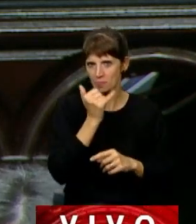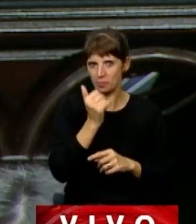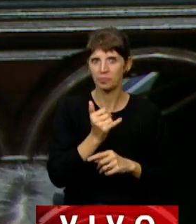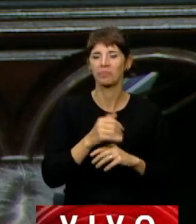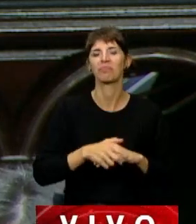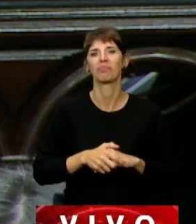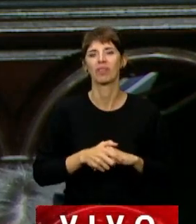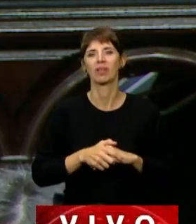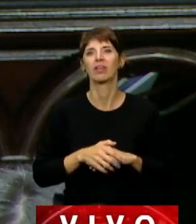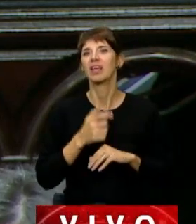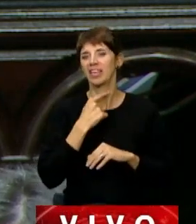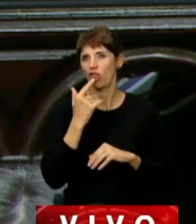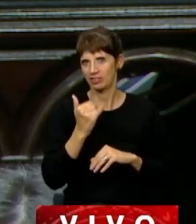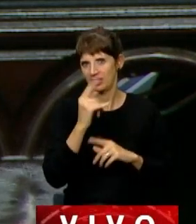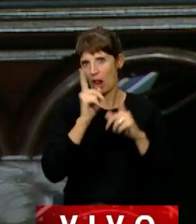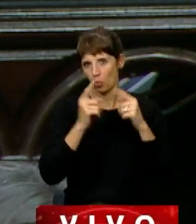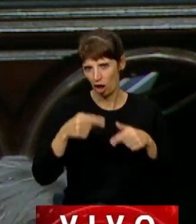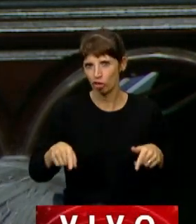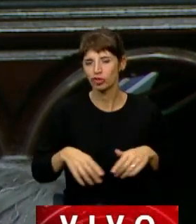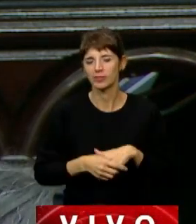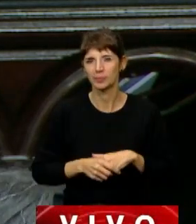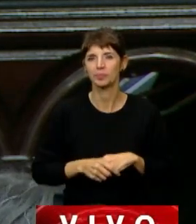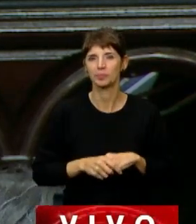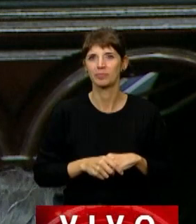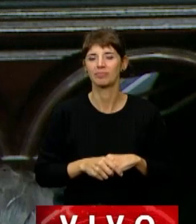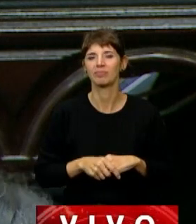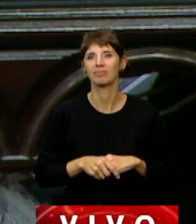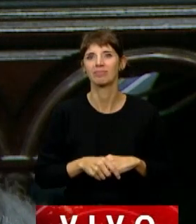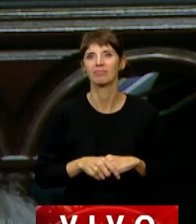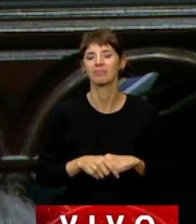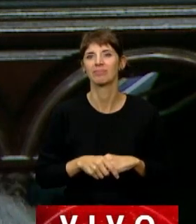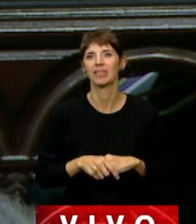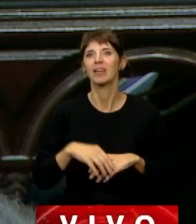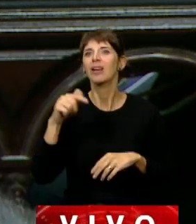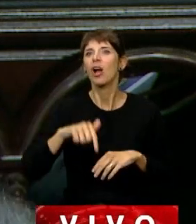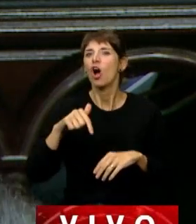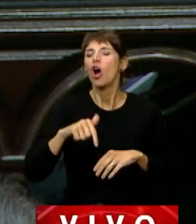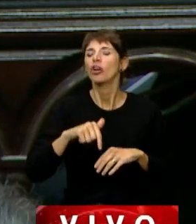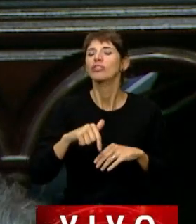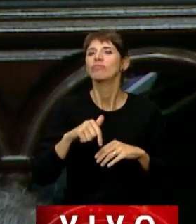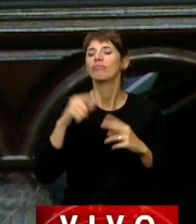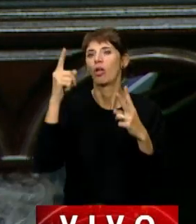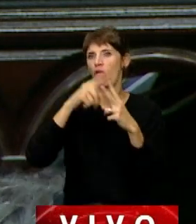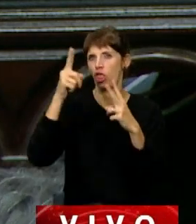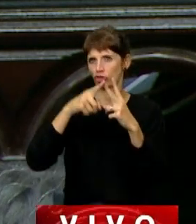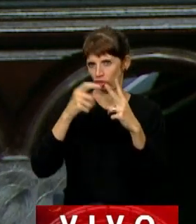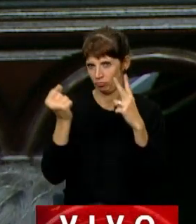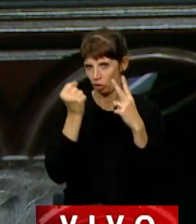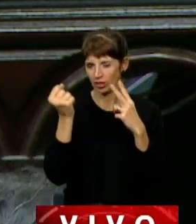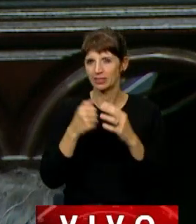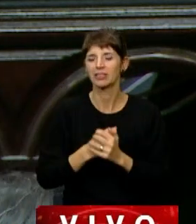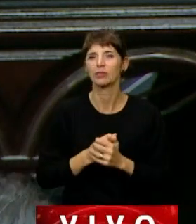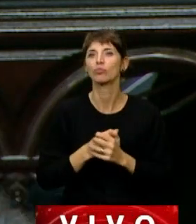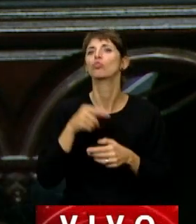decir algunas cosas porque la ventaja que tenemos en el día de hoy es que se sumaron dos cosas importantes. Primero,